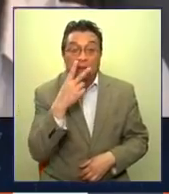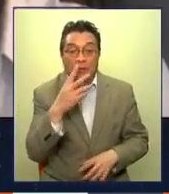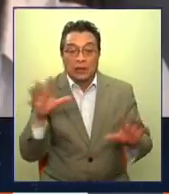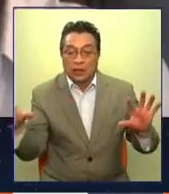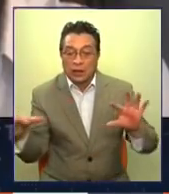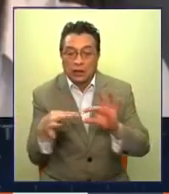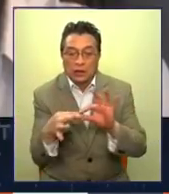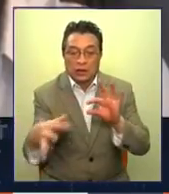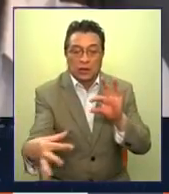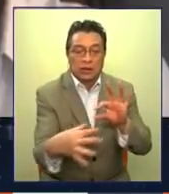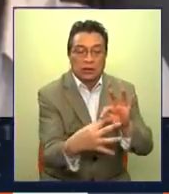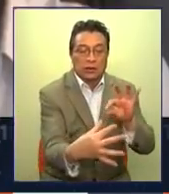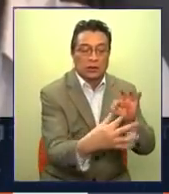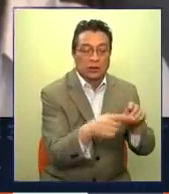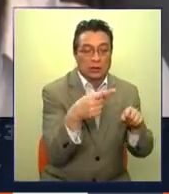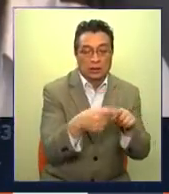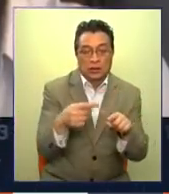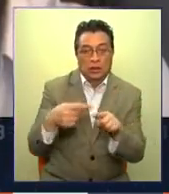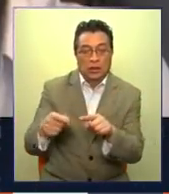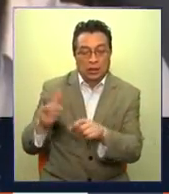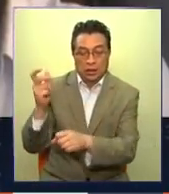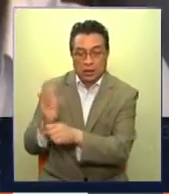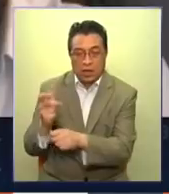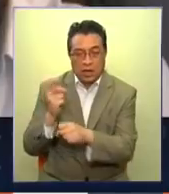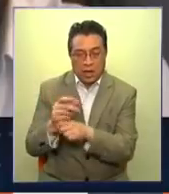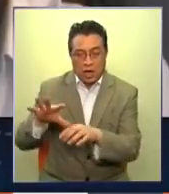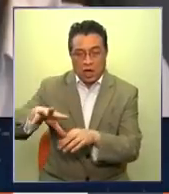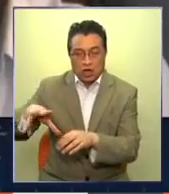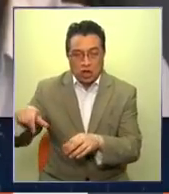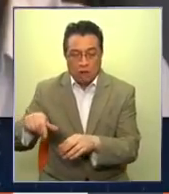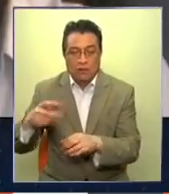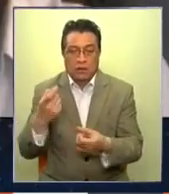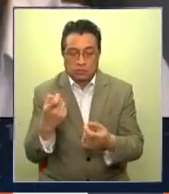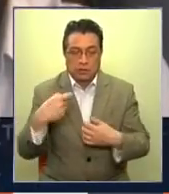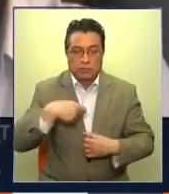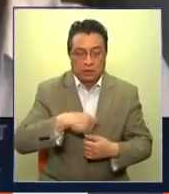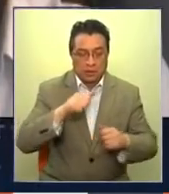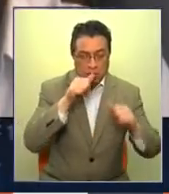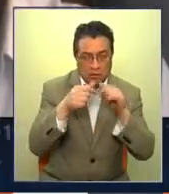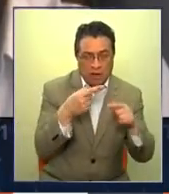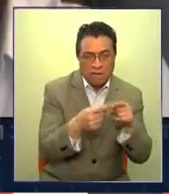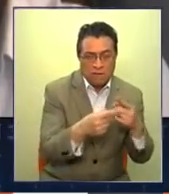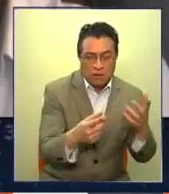que habían entre los distintos delitos, ya sea robo, ya sea armas, ya sea tráfico,